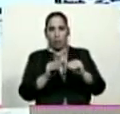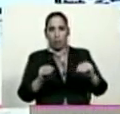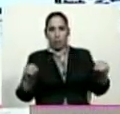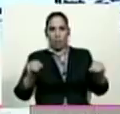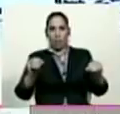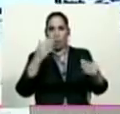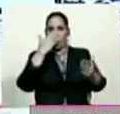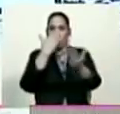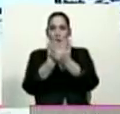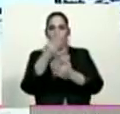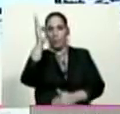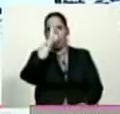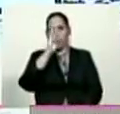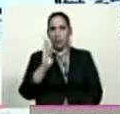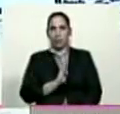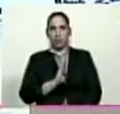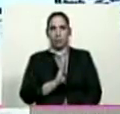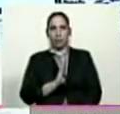Brasil.